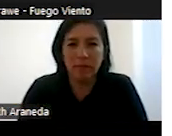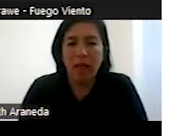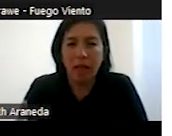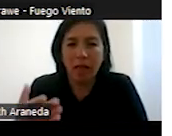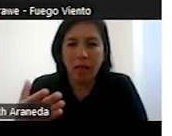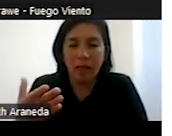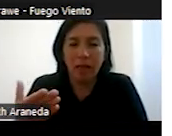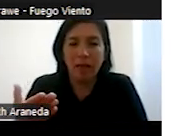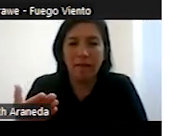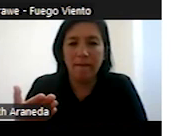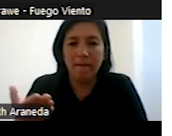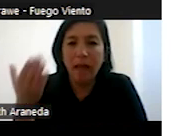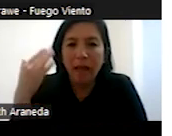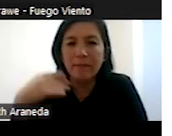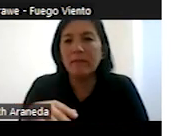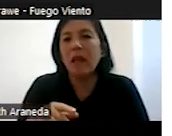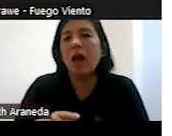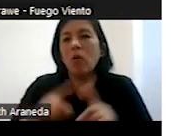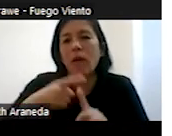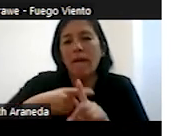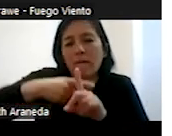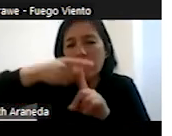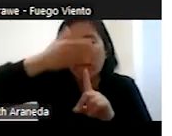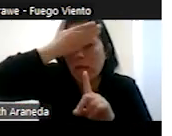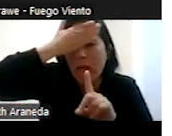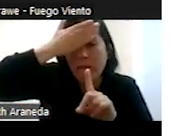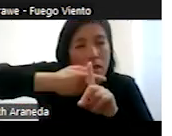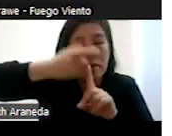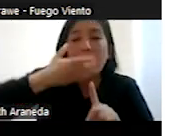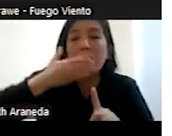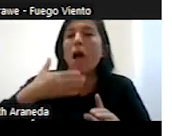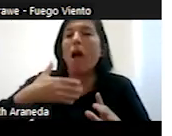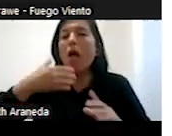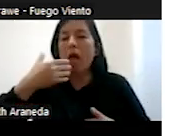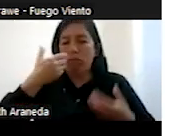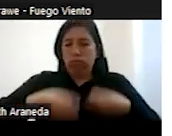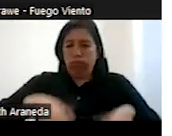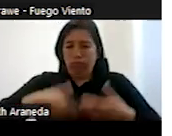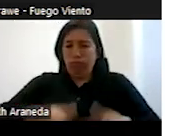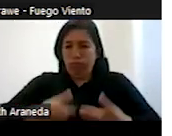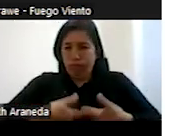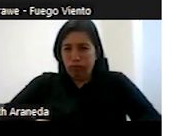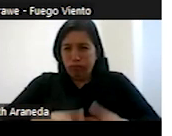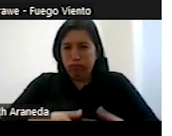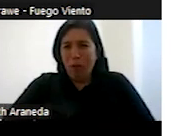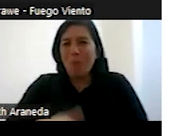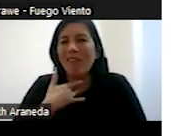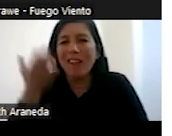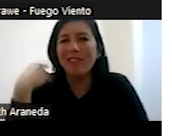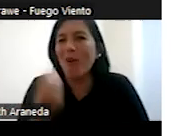cuadros febriles, cuadros diarreicos provocados por el consumo de mariscos, por el